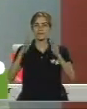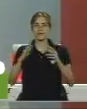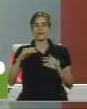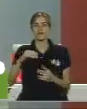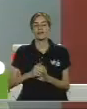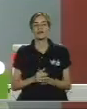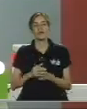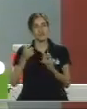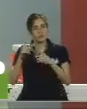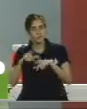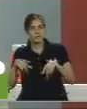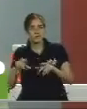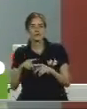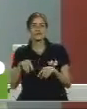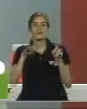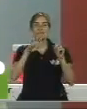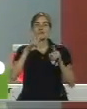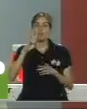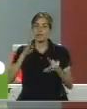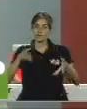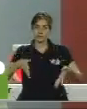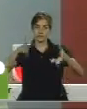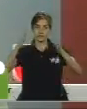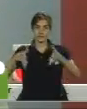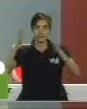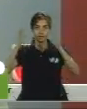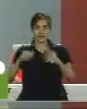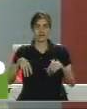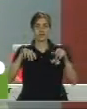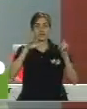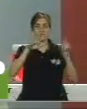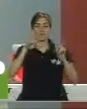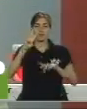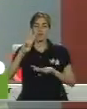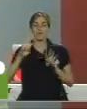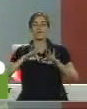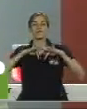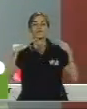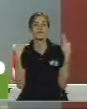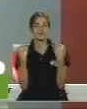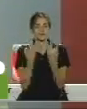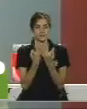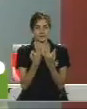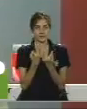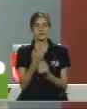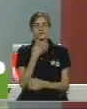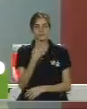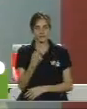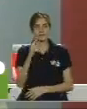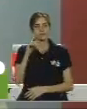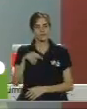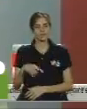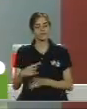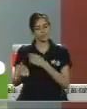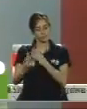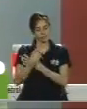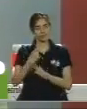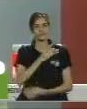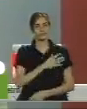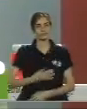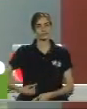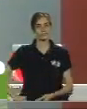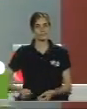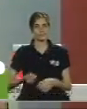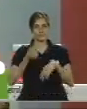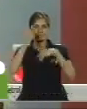Patarata, entregando 64 apartamentos a 64 familias, como bien lo decimos, por instrucciones del comandante